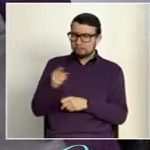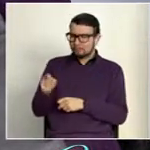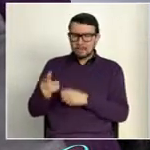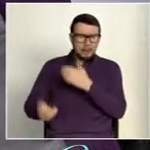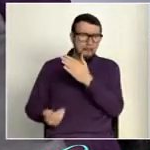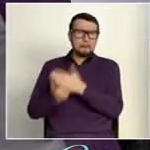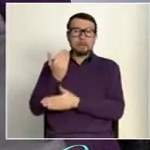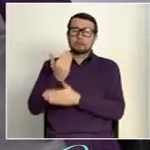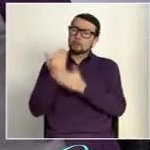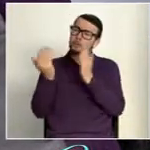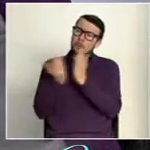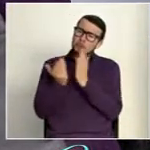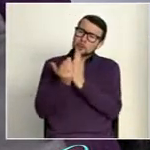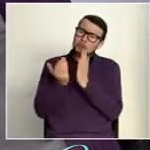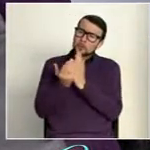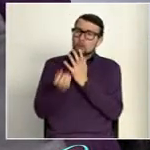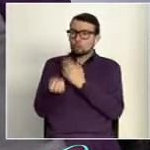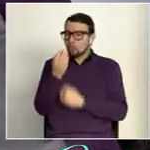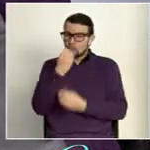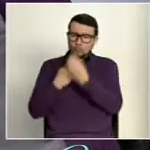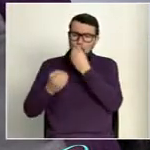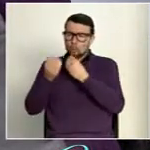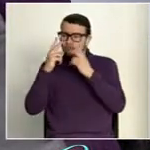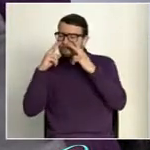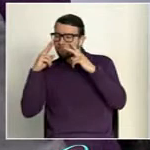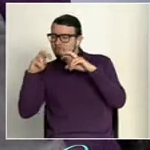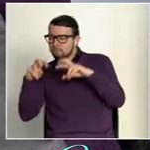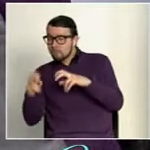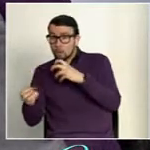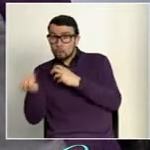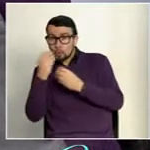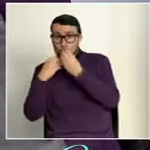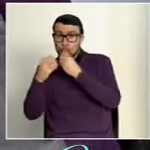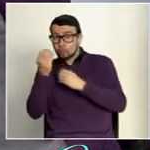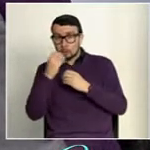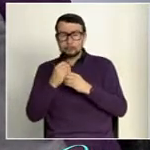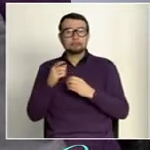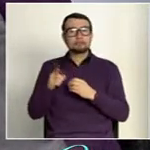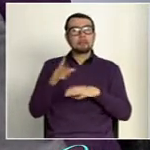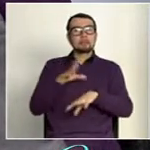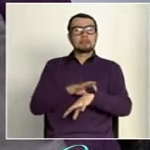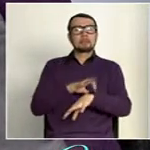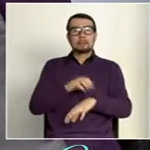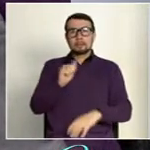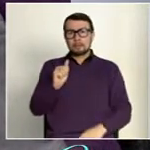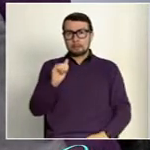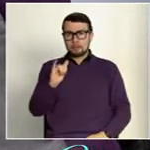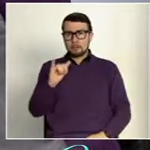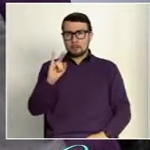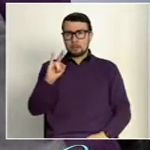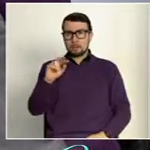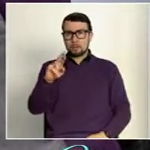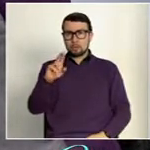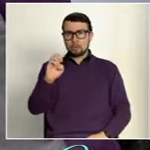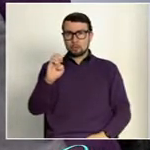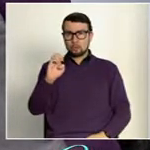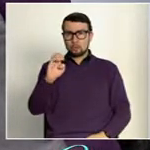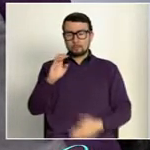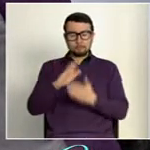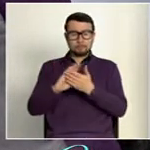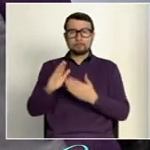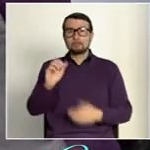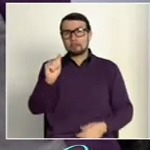al estudio de la nutrición, de la medicina ayurvédica, de la medicina de la India y